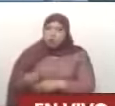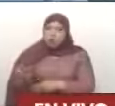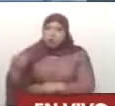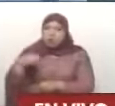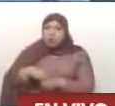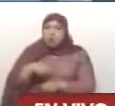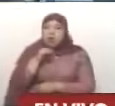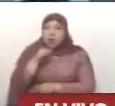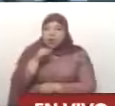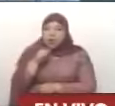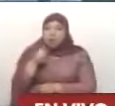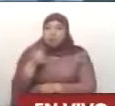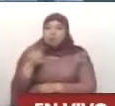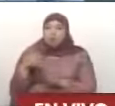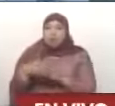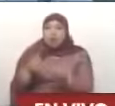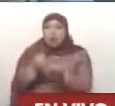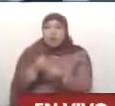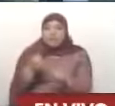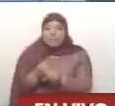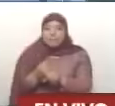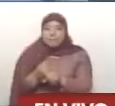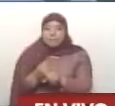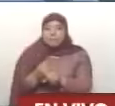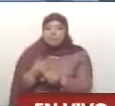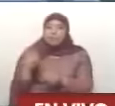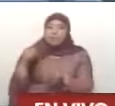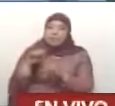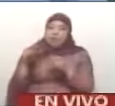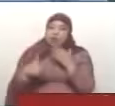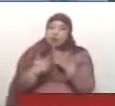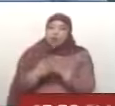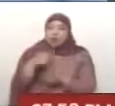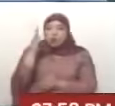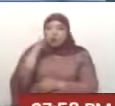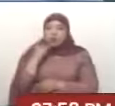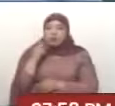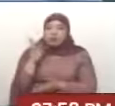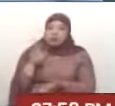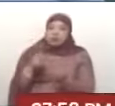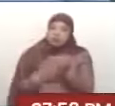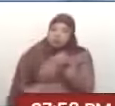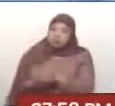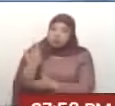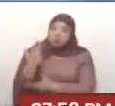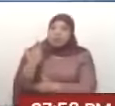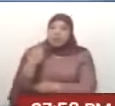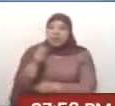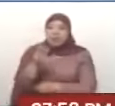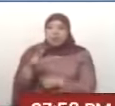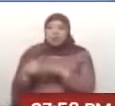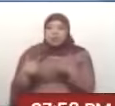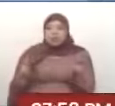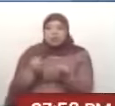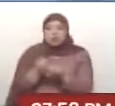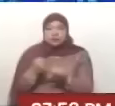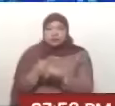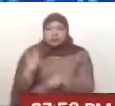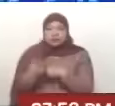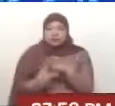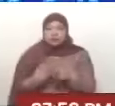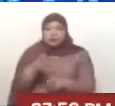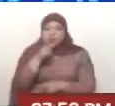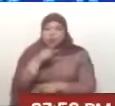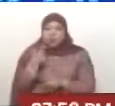puso los barcos, los combatientes y las armas a Bolívar para que viniera a fundar la Tercera República y a liberar el continente. Dicen completo. Que sin